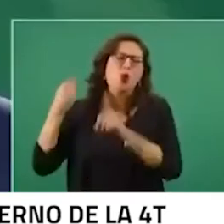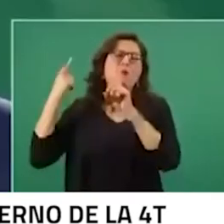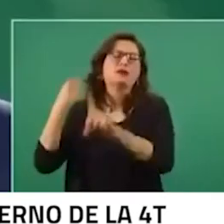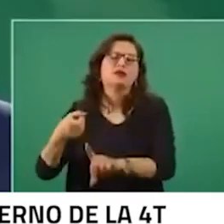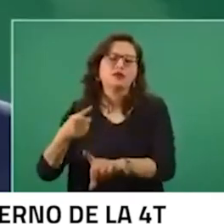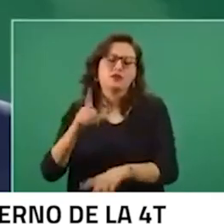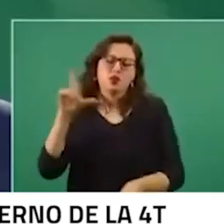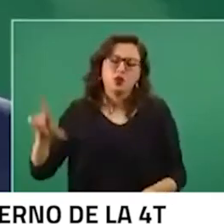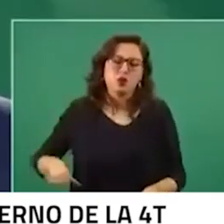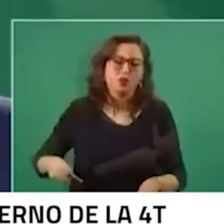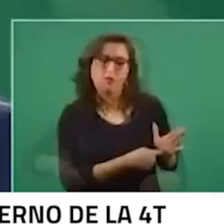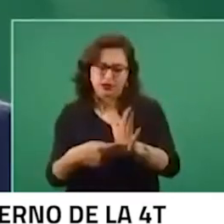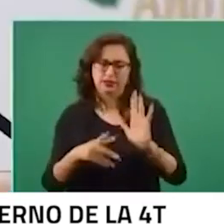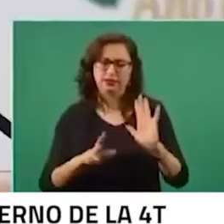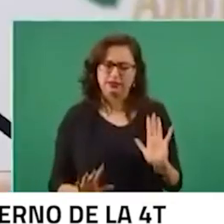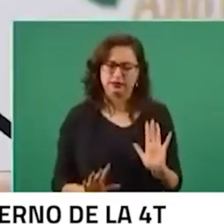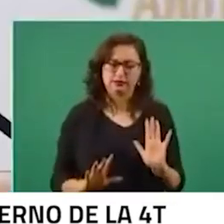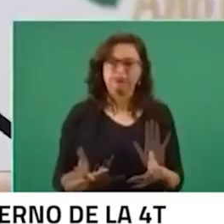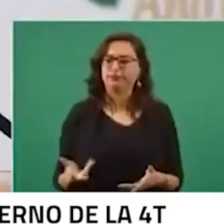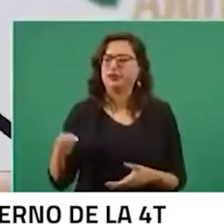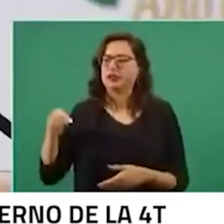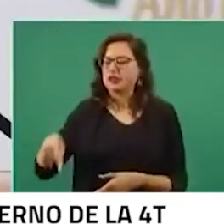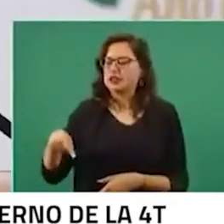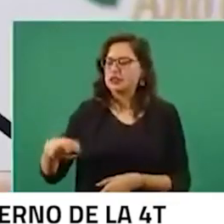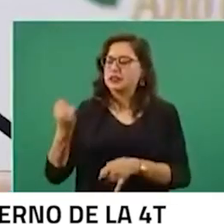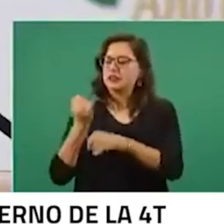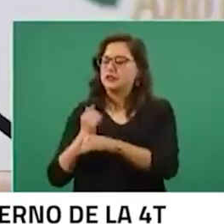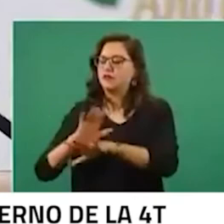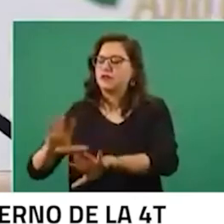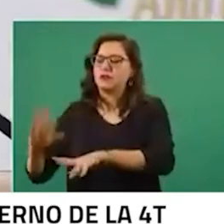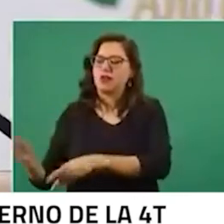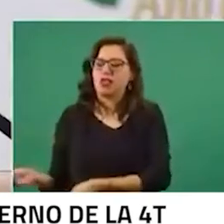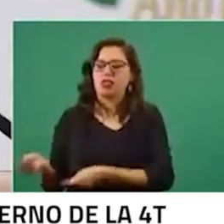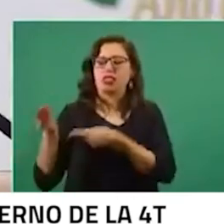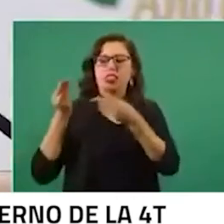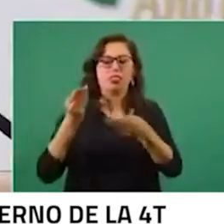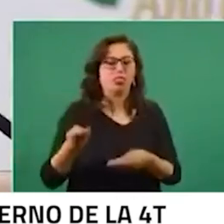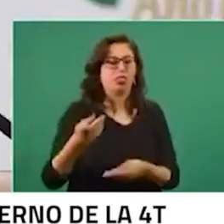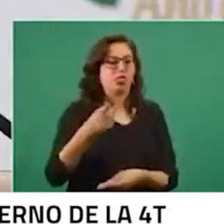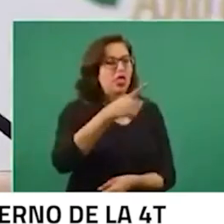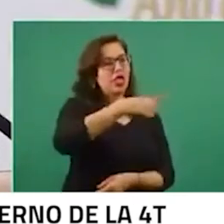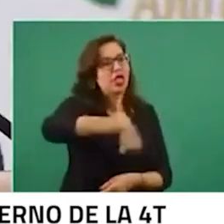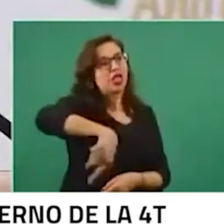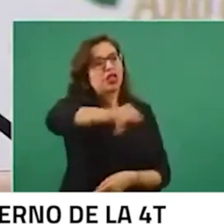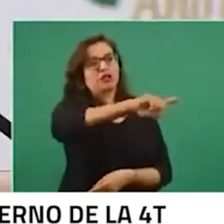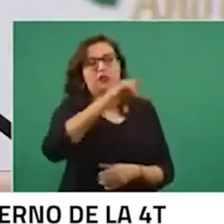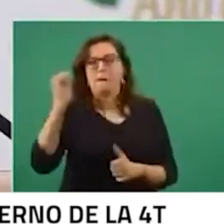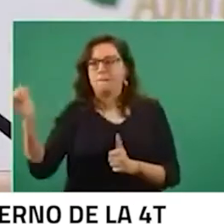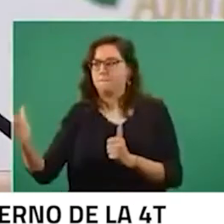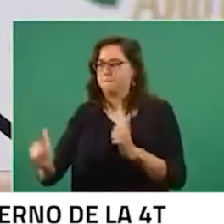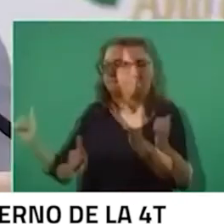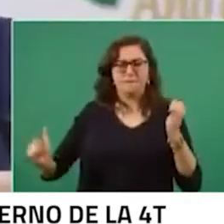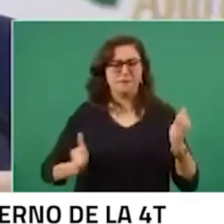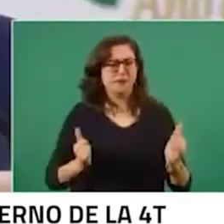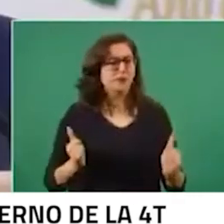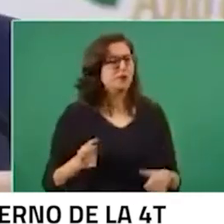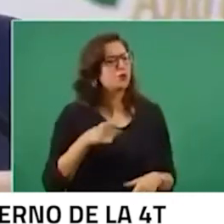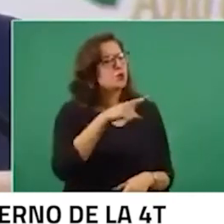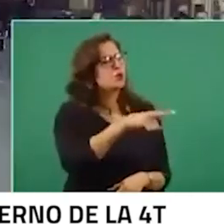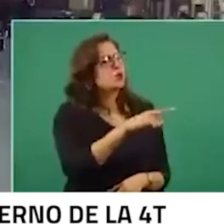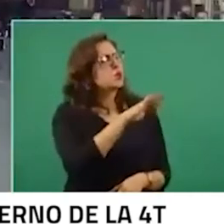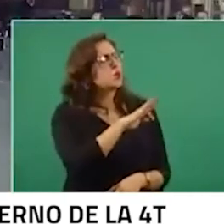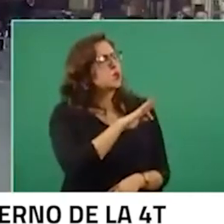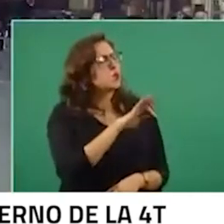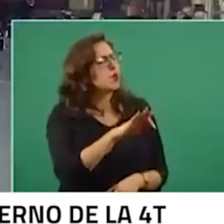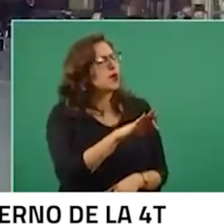aquí está el ejemplo de cómo tuvo el efecto por qué no pones eso de qué paliza como me habían